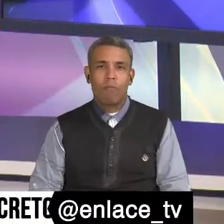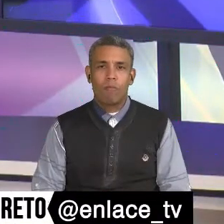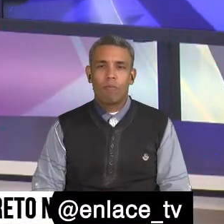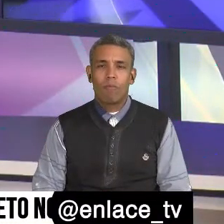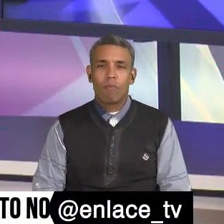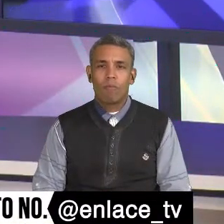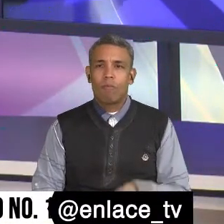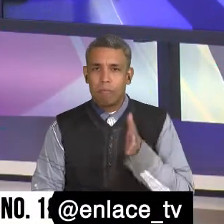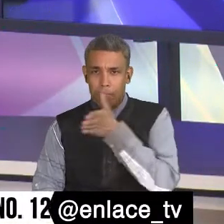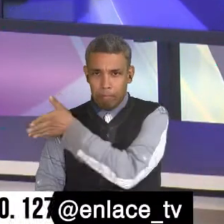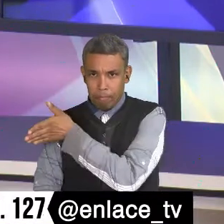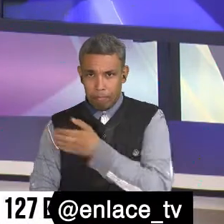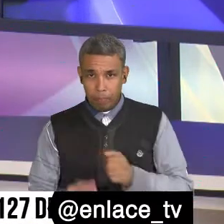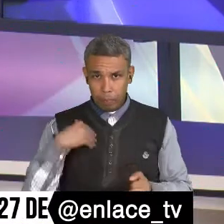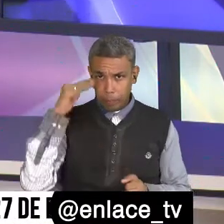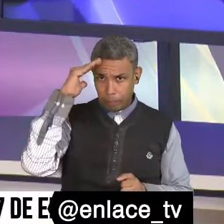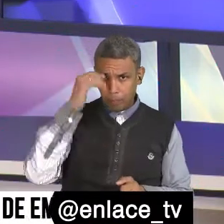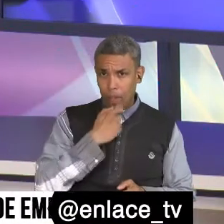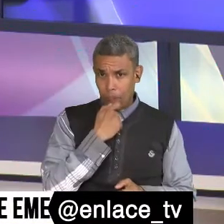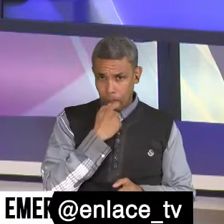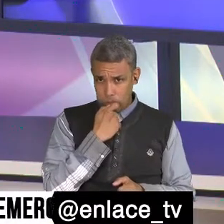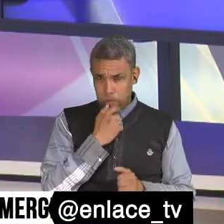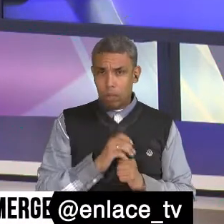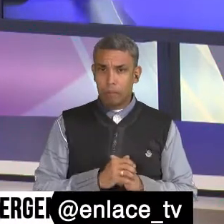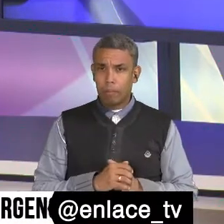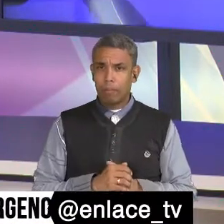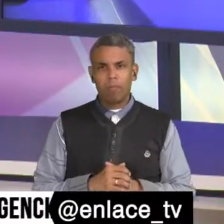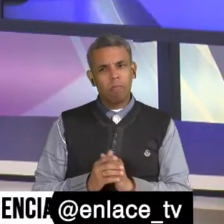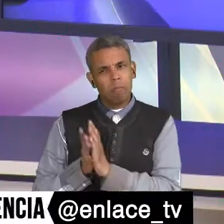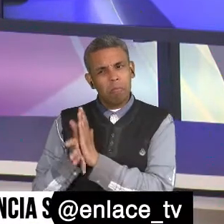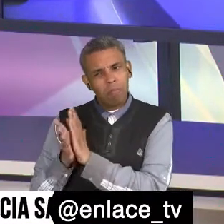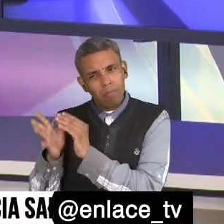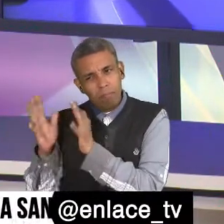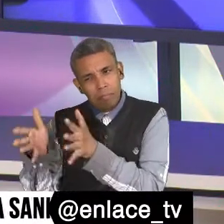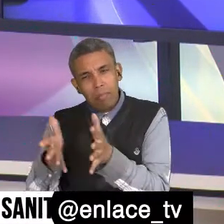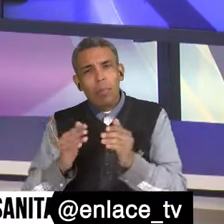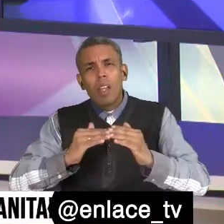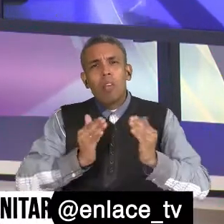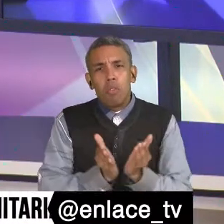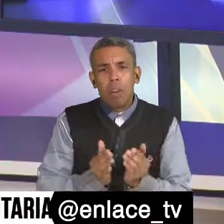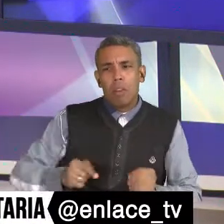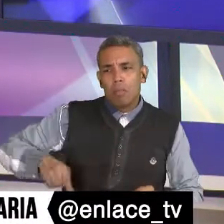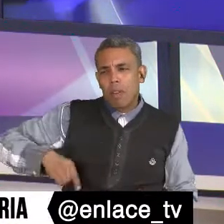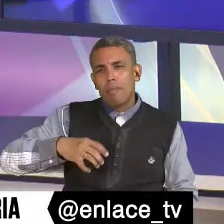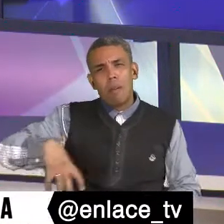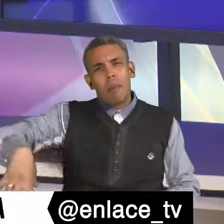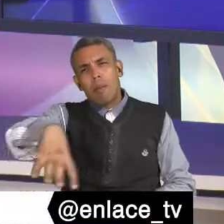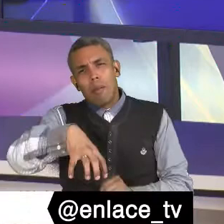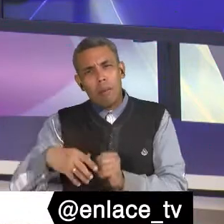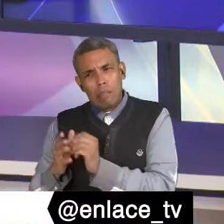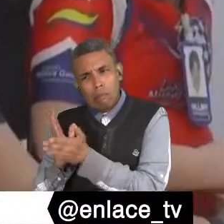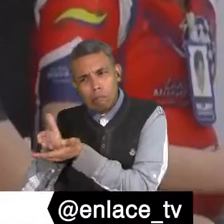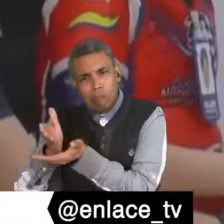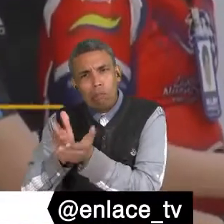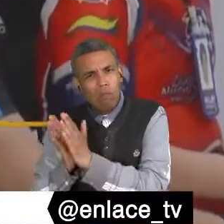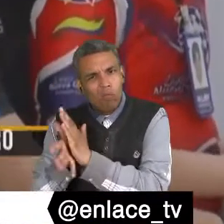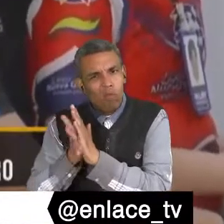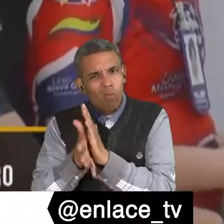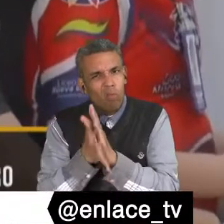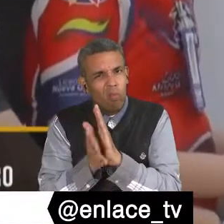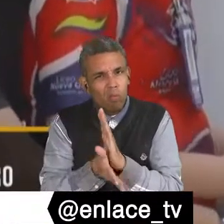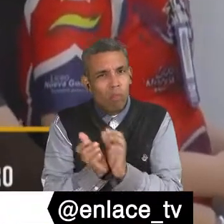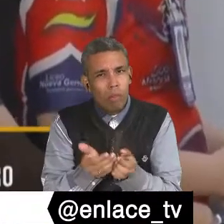Tránsito y Transporte de Barranca Bermeja adelanta jornadas de capacitación en instituciones educativas del puerto petrolero. Capacitación